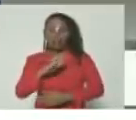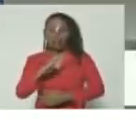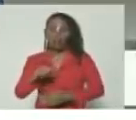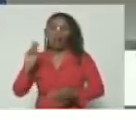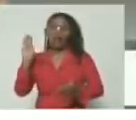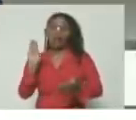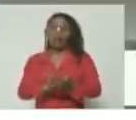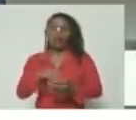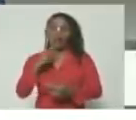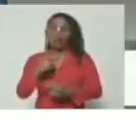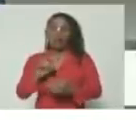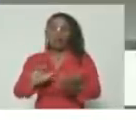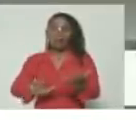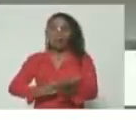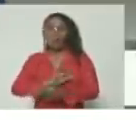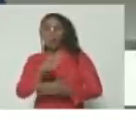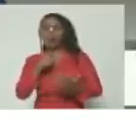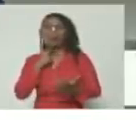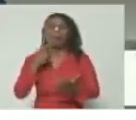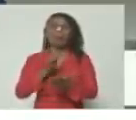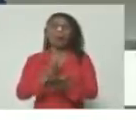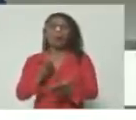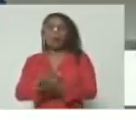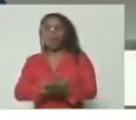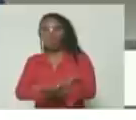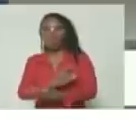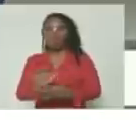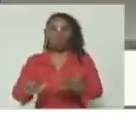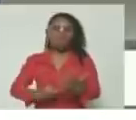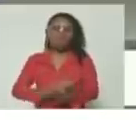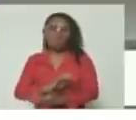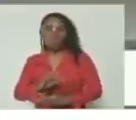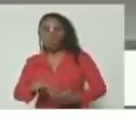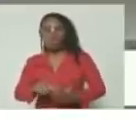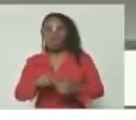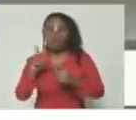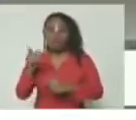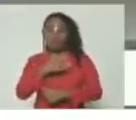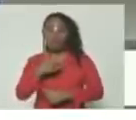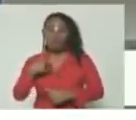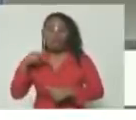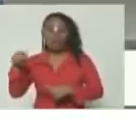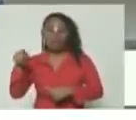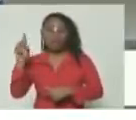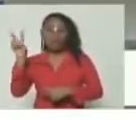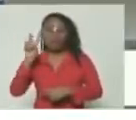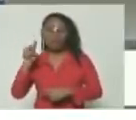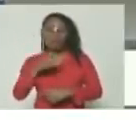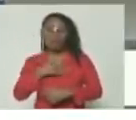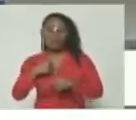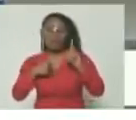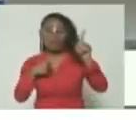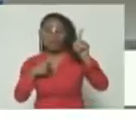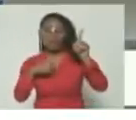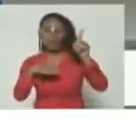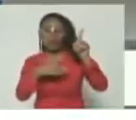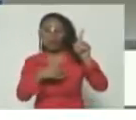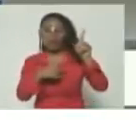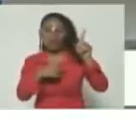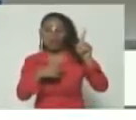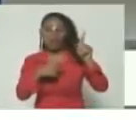pronosticar crisis, muerte, desastre, que es lo que ellos quisieran para Venezuela. Y gracias al